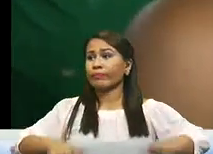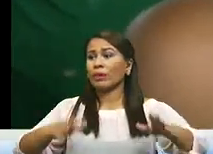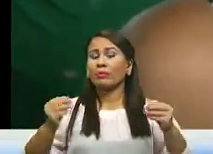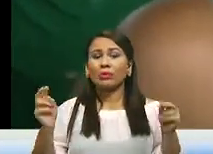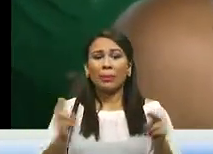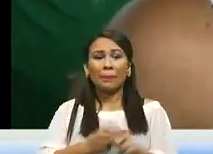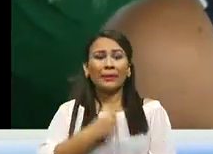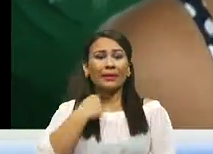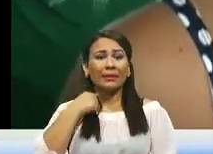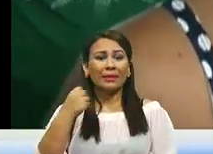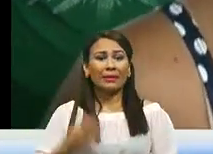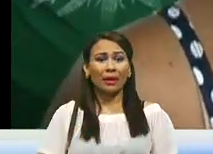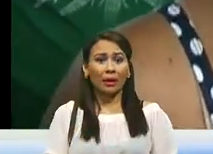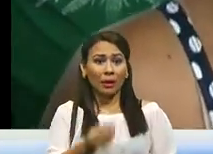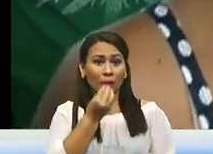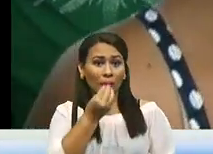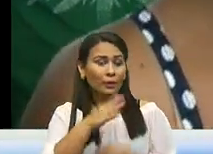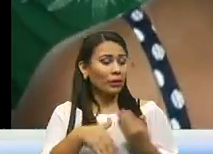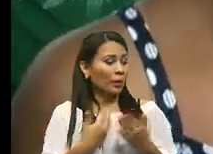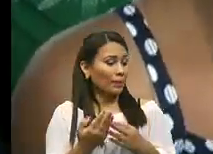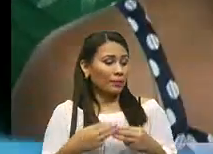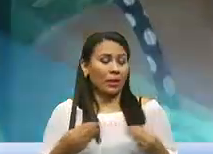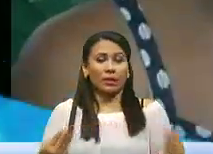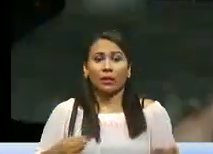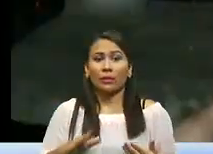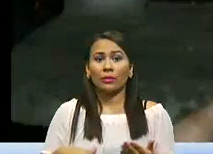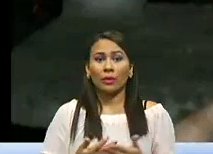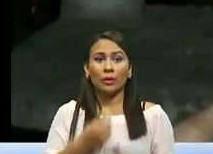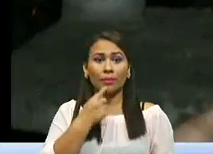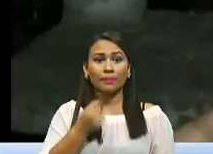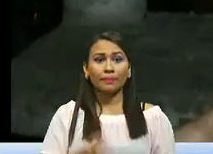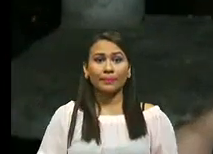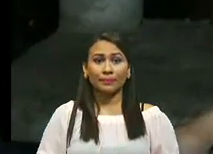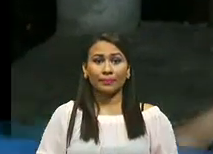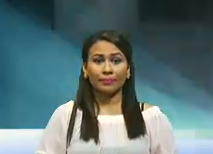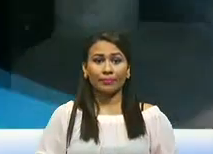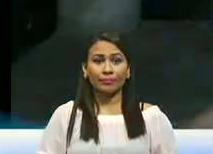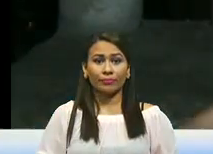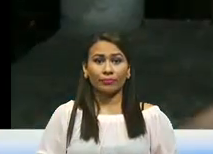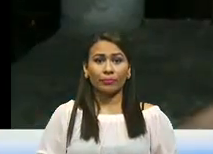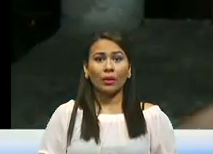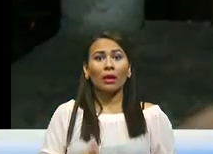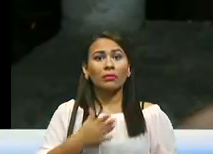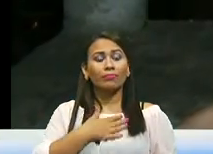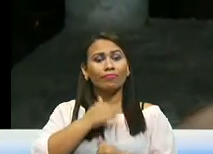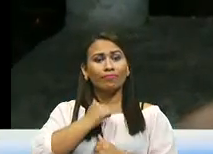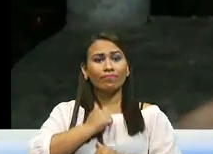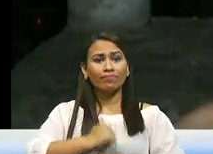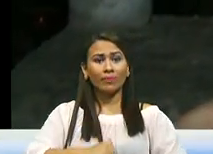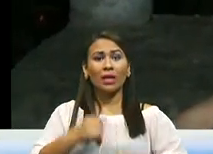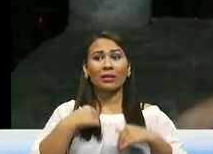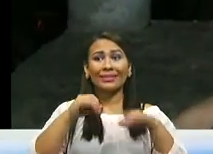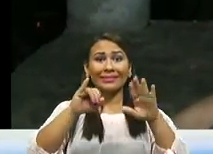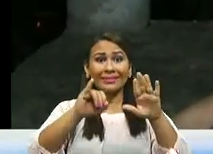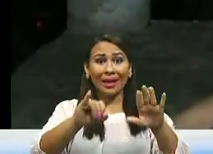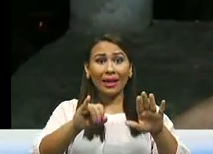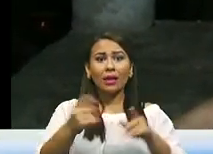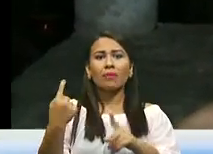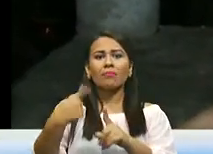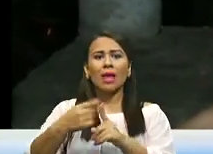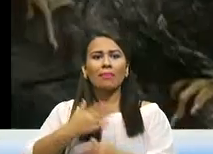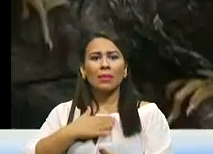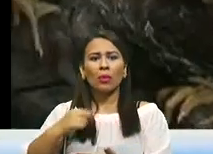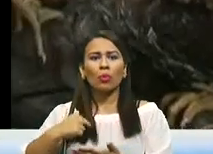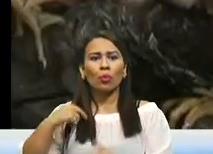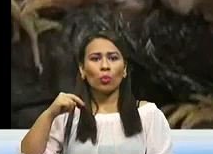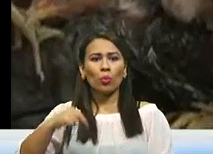de alimento, de cosas materiales, todo, todo. Somos 6 y mi nuera que está embarazada, como quiera somos 2 familias que vivimos